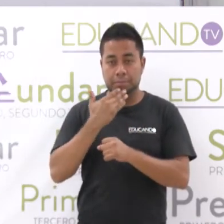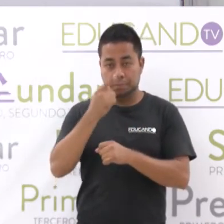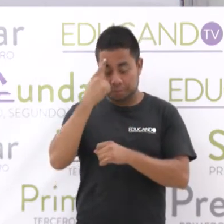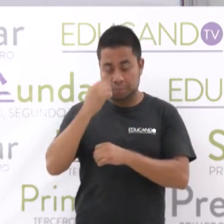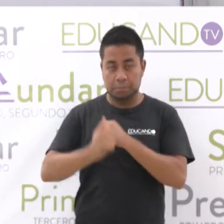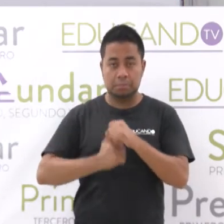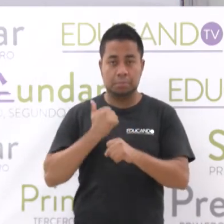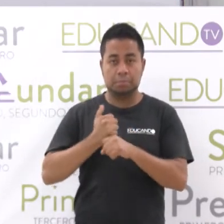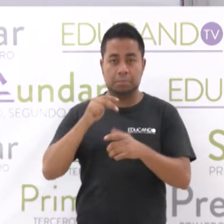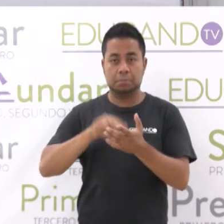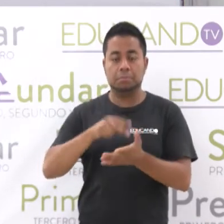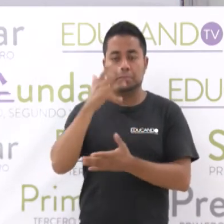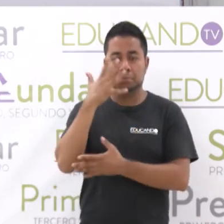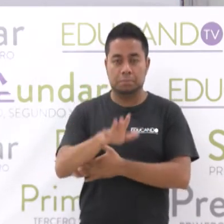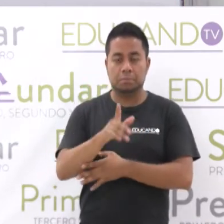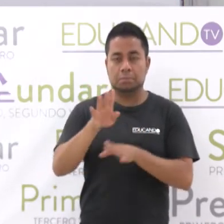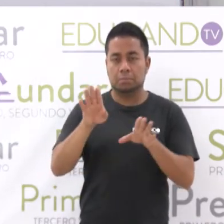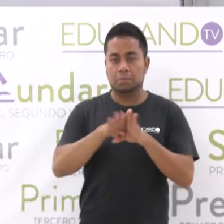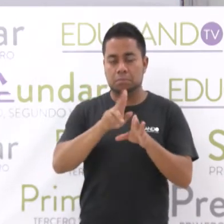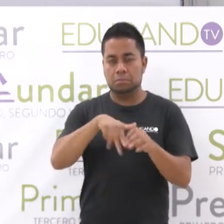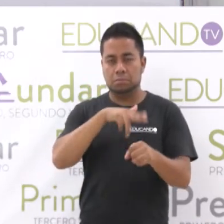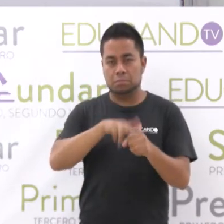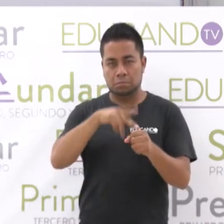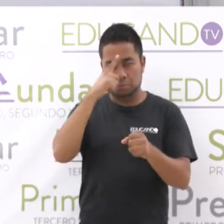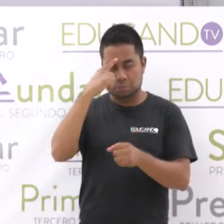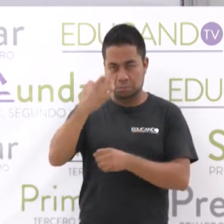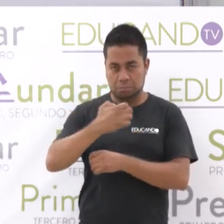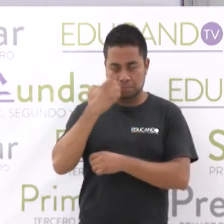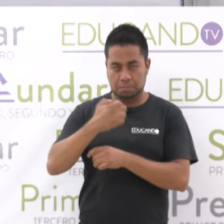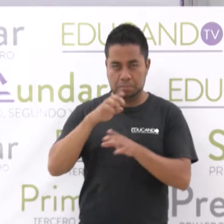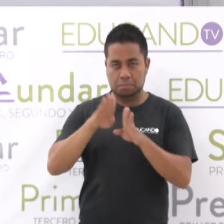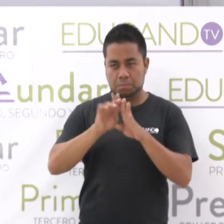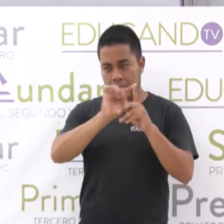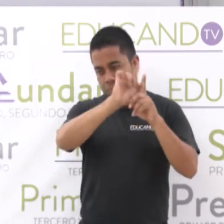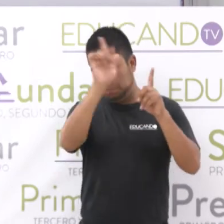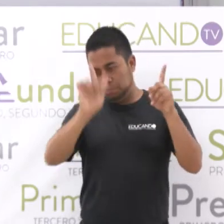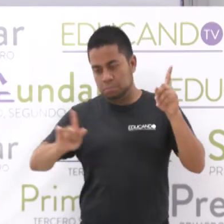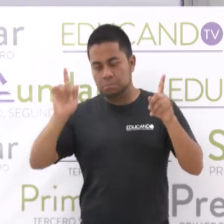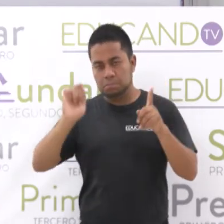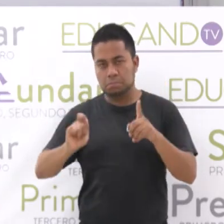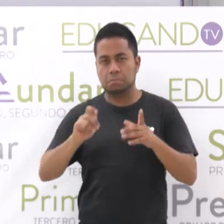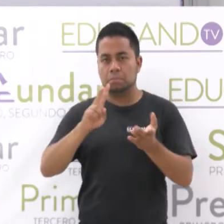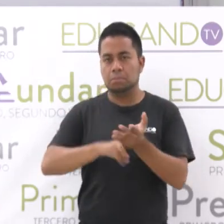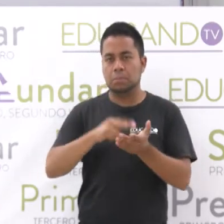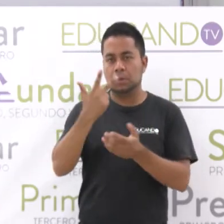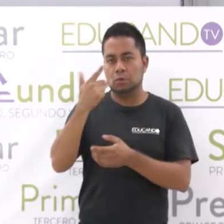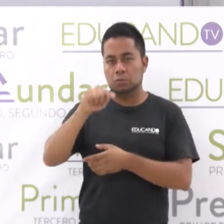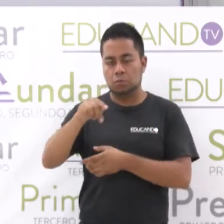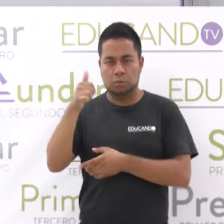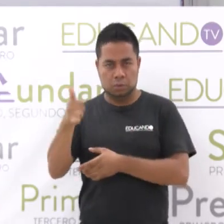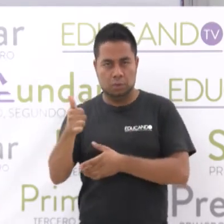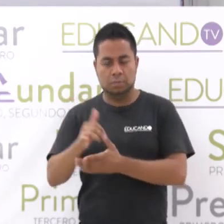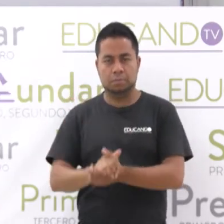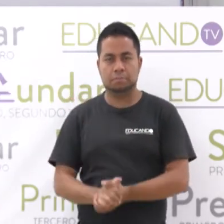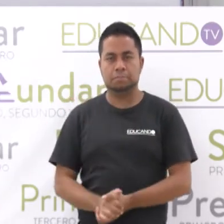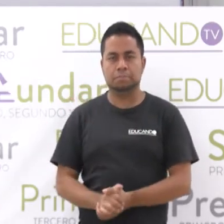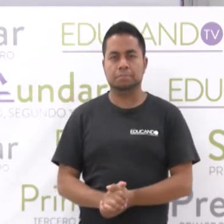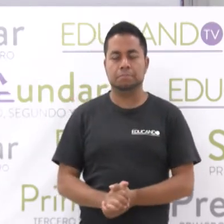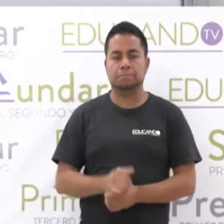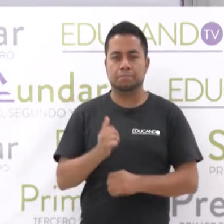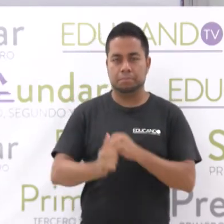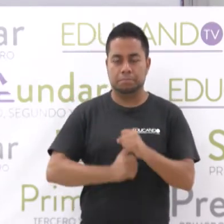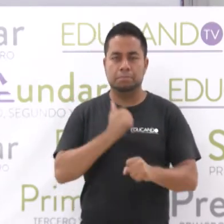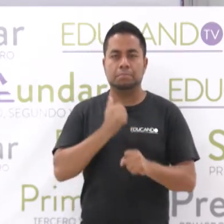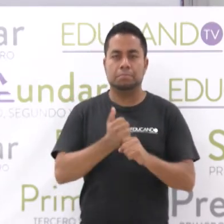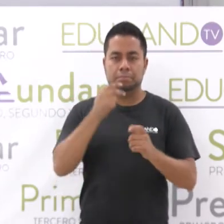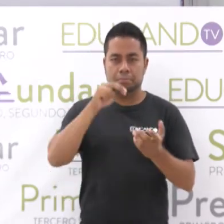2010 el grado promedio de escolaridad a nivel nacional era de 8.6. O sea, en el